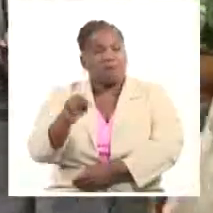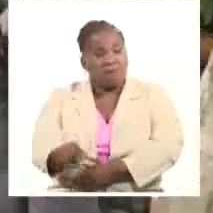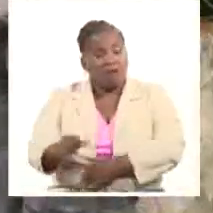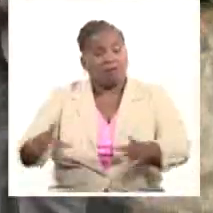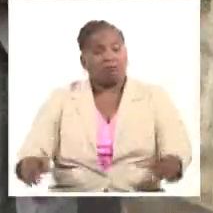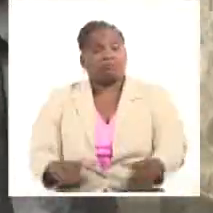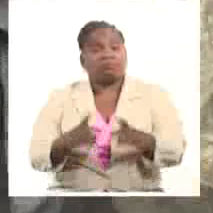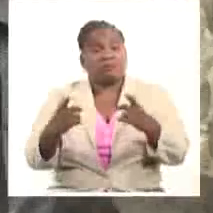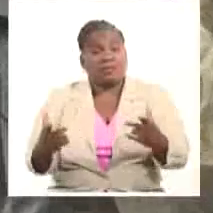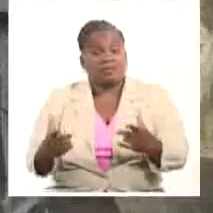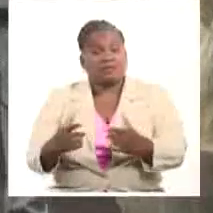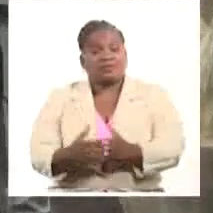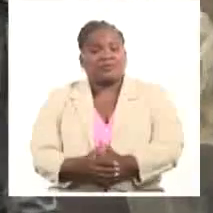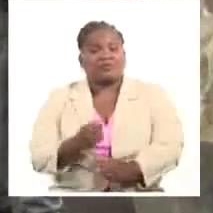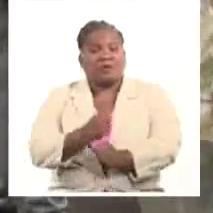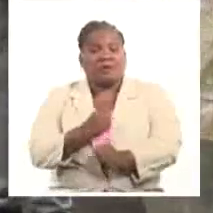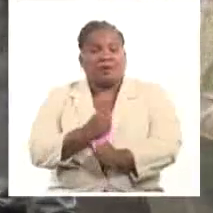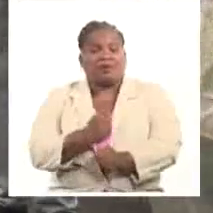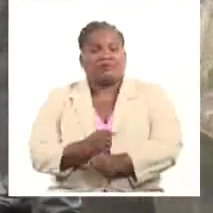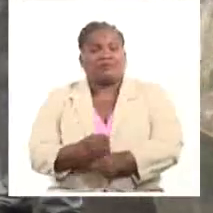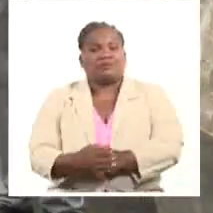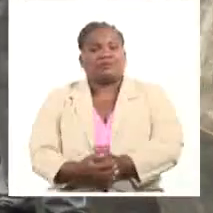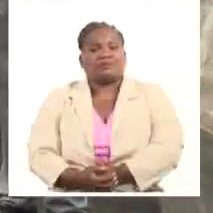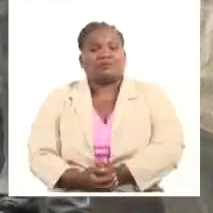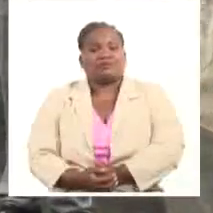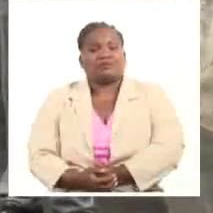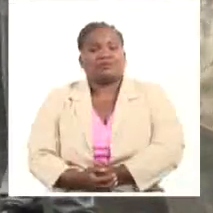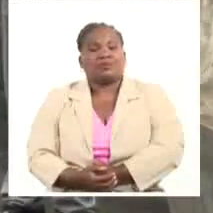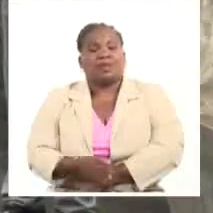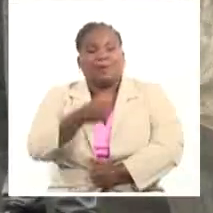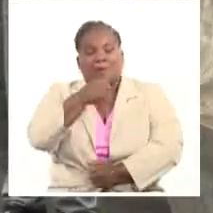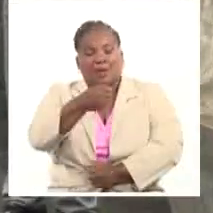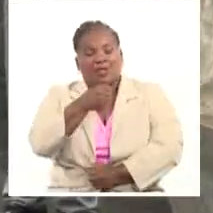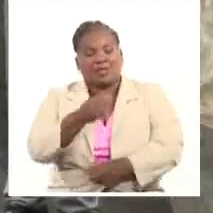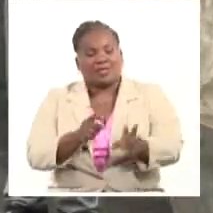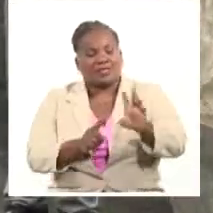cumplimiento de su misión. Héctor Martínez, Sistema Informativo de la Televisión Cubana.